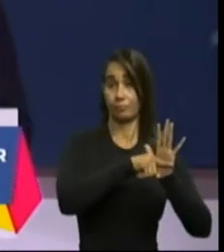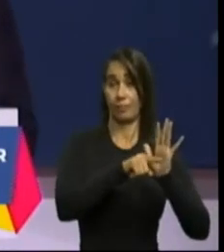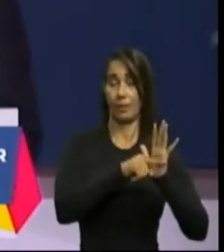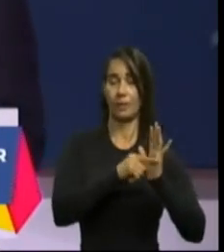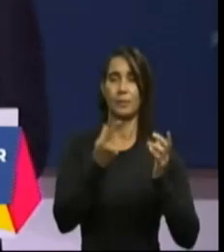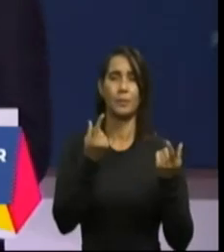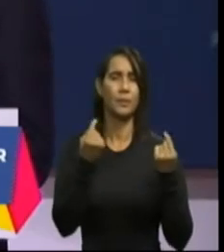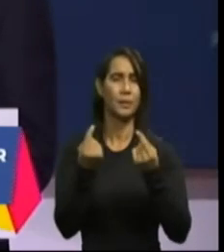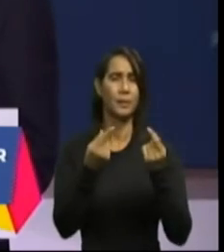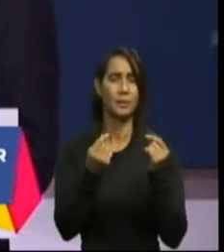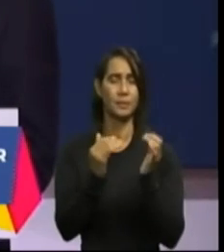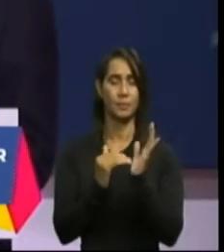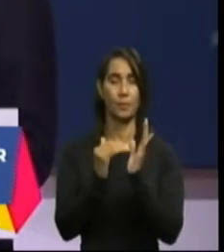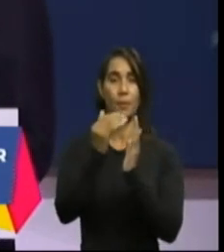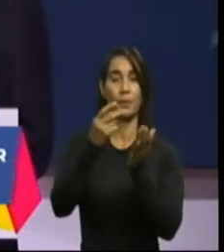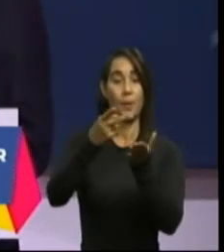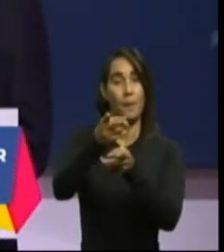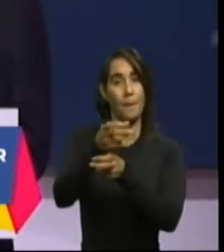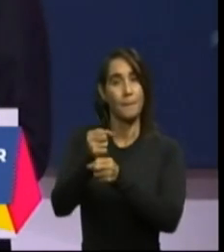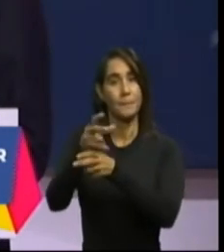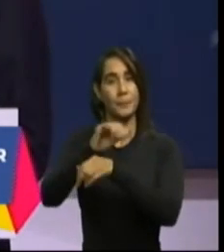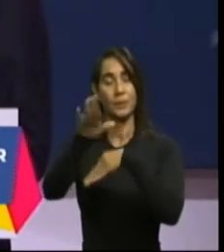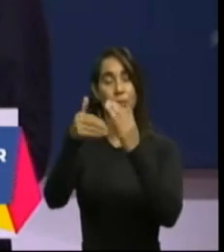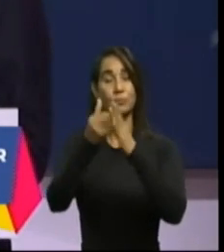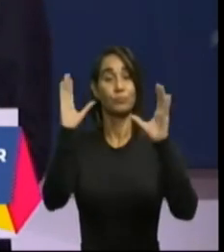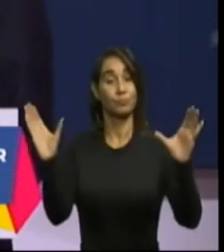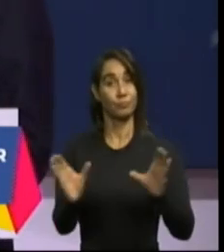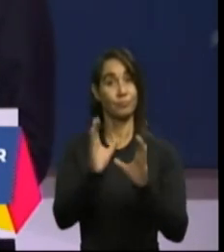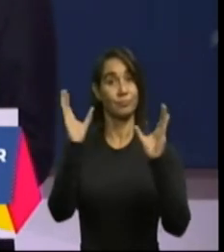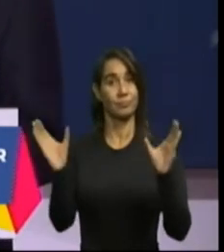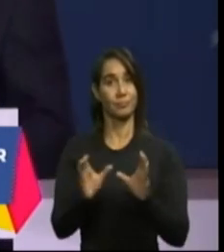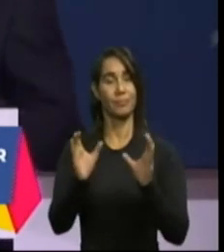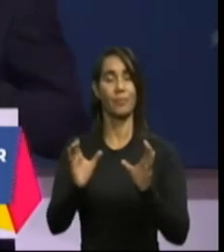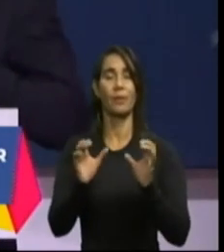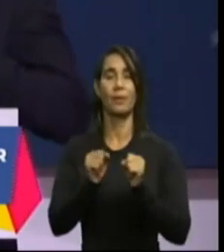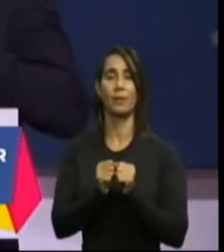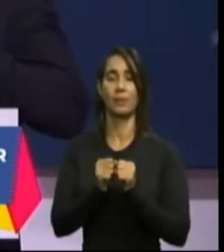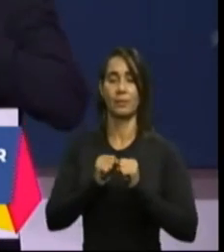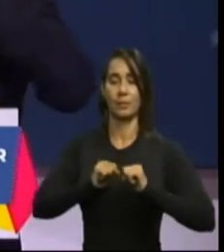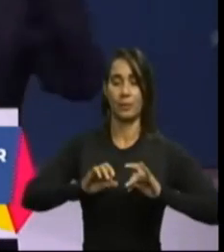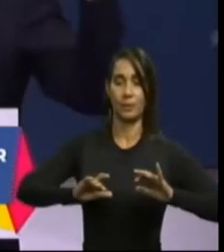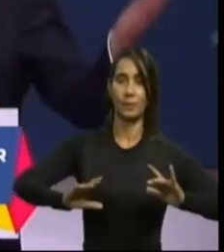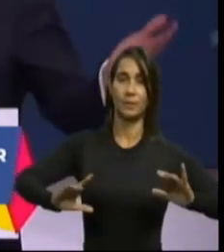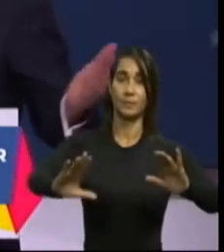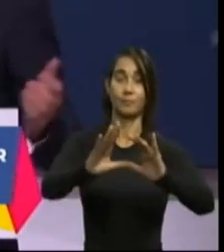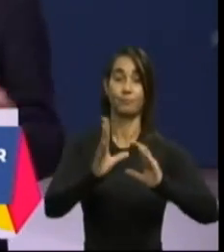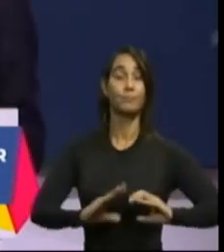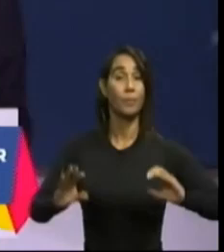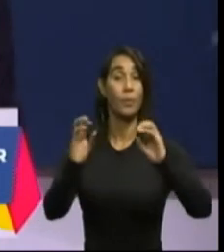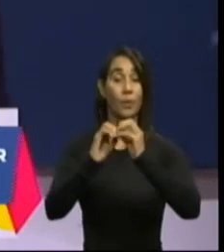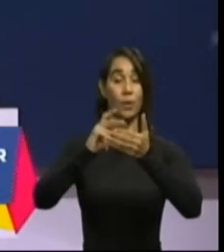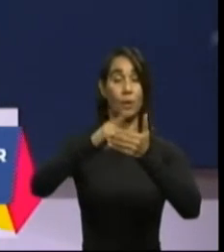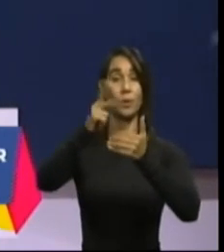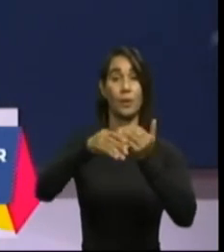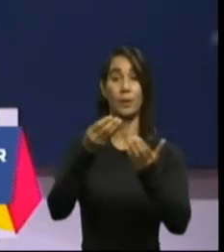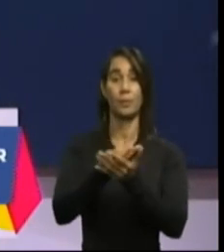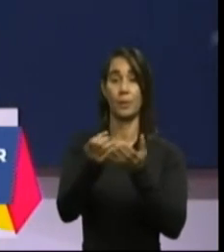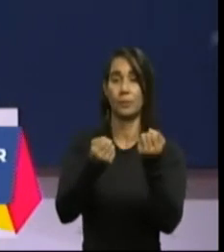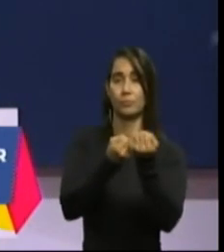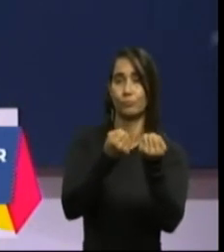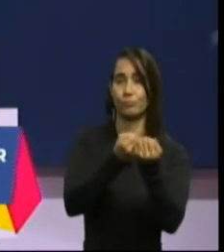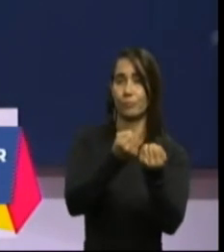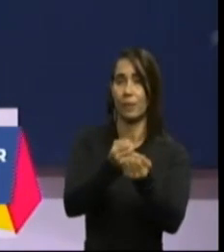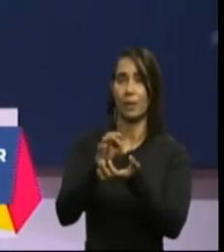se aumentó el acceso al crédito de todas las actividades productivas, se expandieron, se duplicaron los programas sociales para